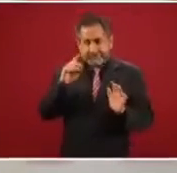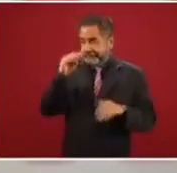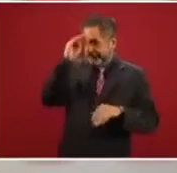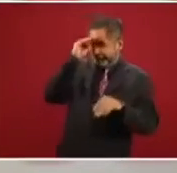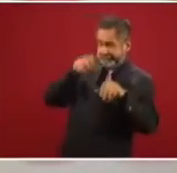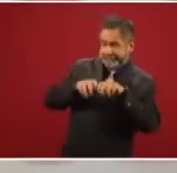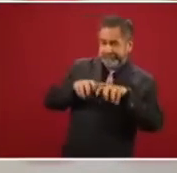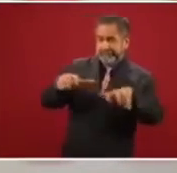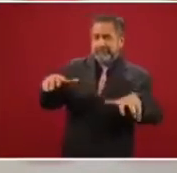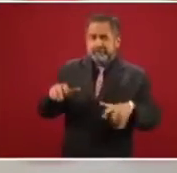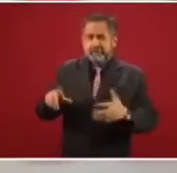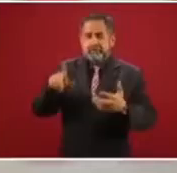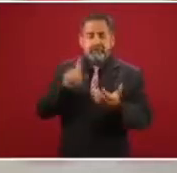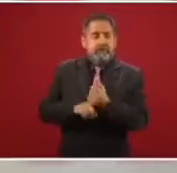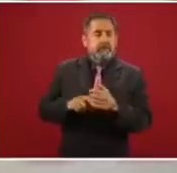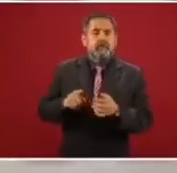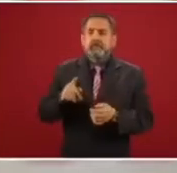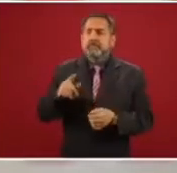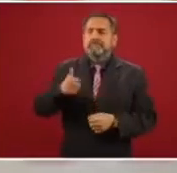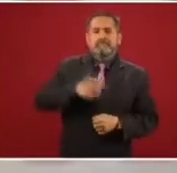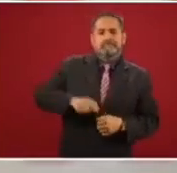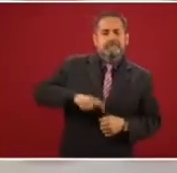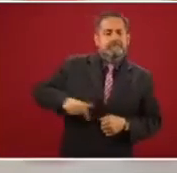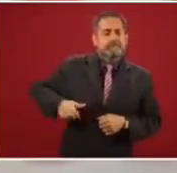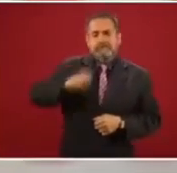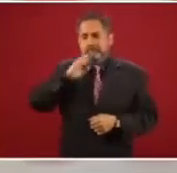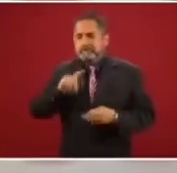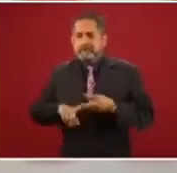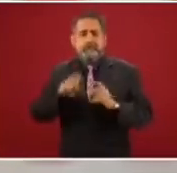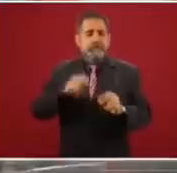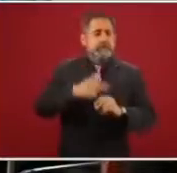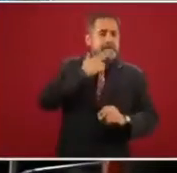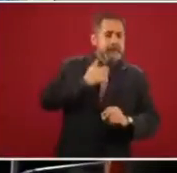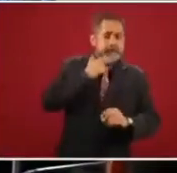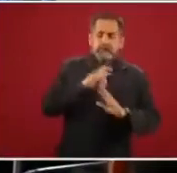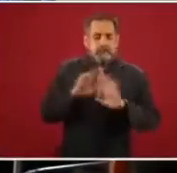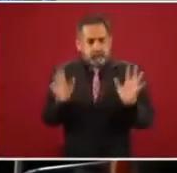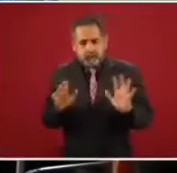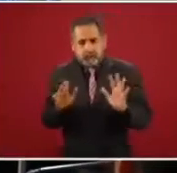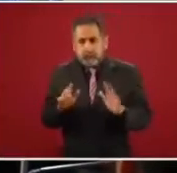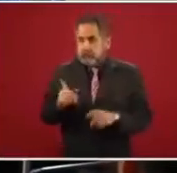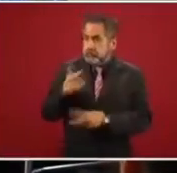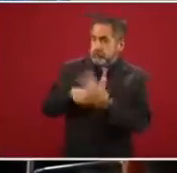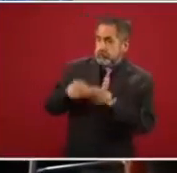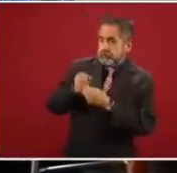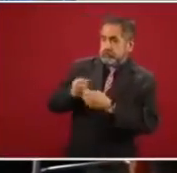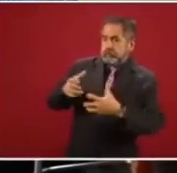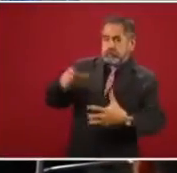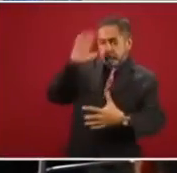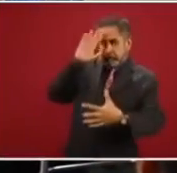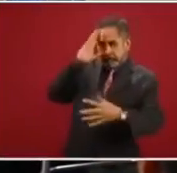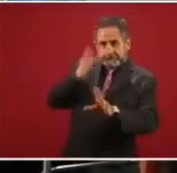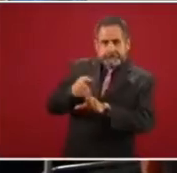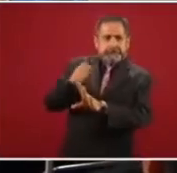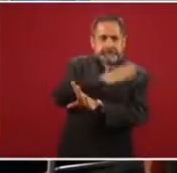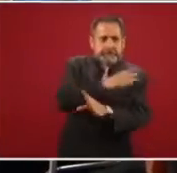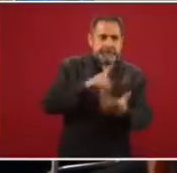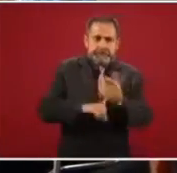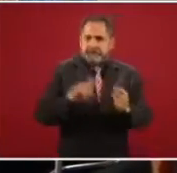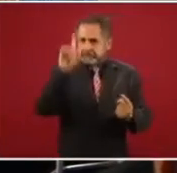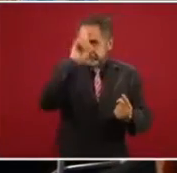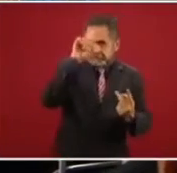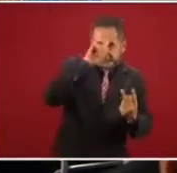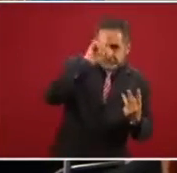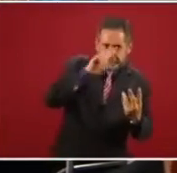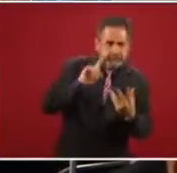que tienen insuficiencia renal o diabetes sino pensar cómo le hacemos para que deje de haber tantas personas con estos padecimientos adicionalmente